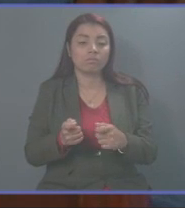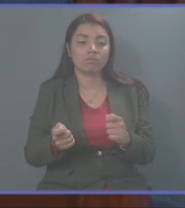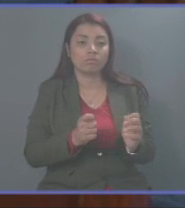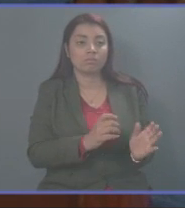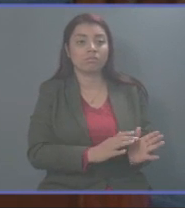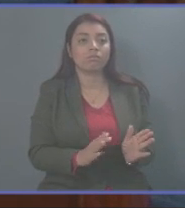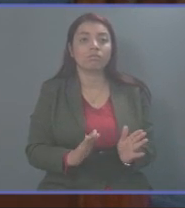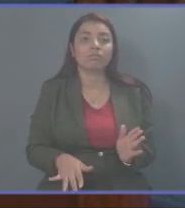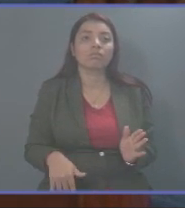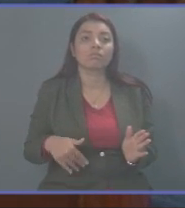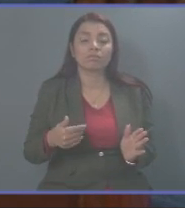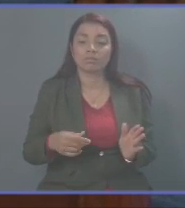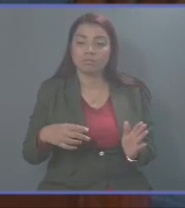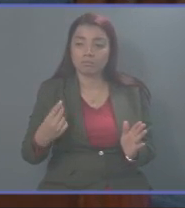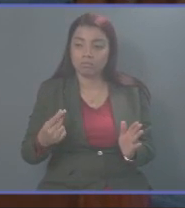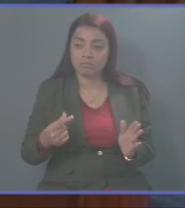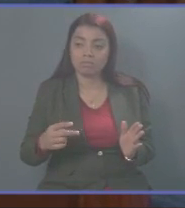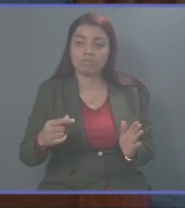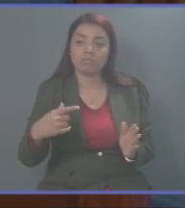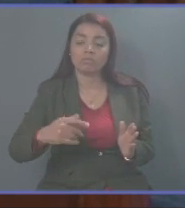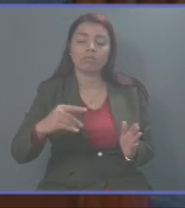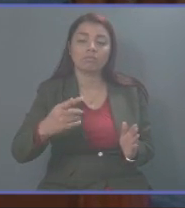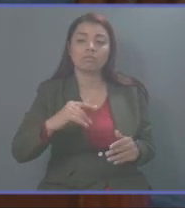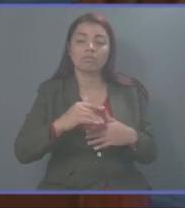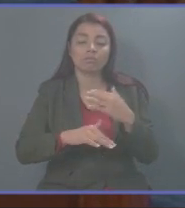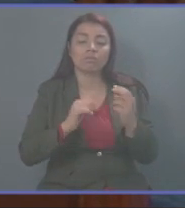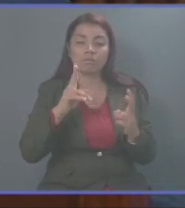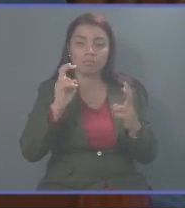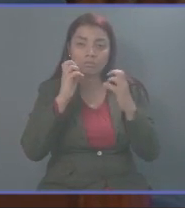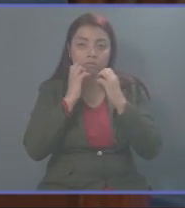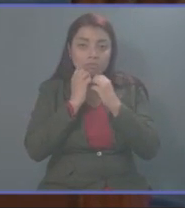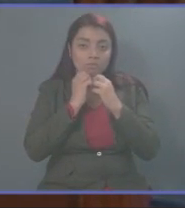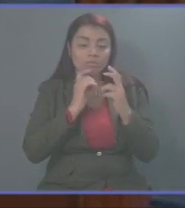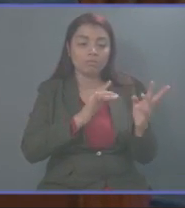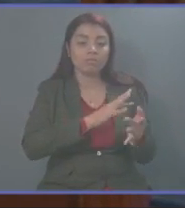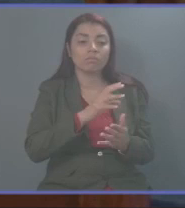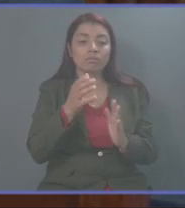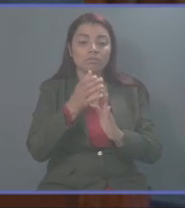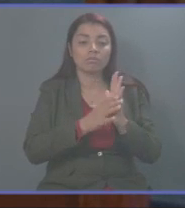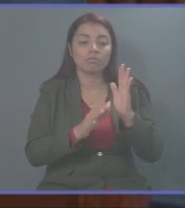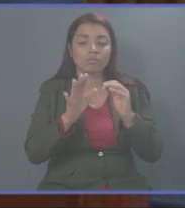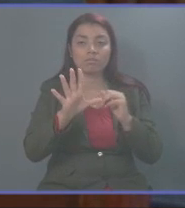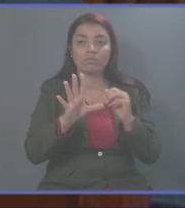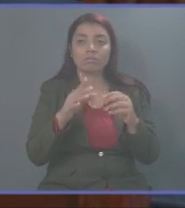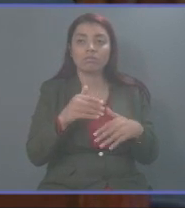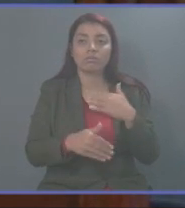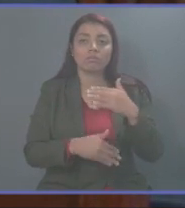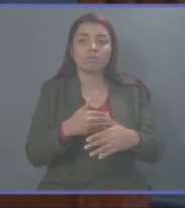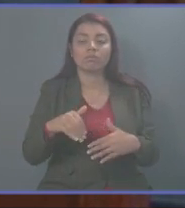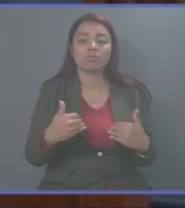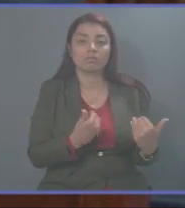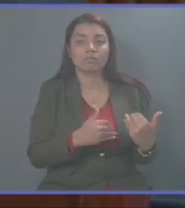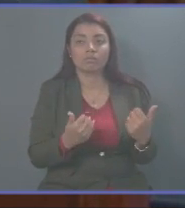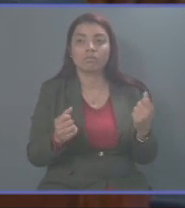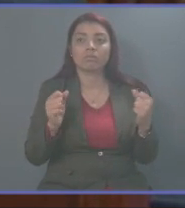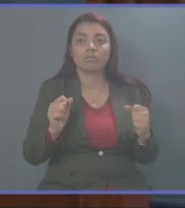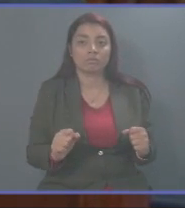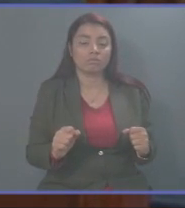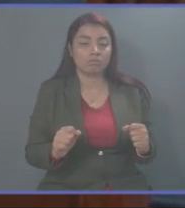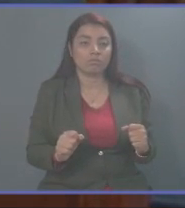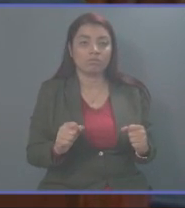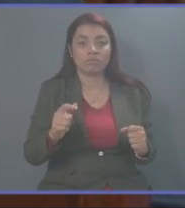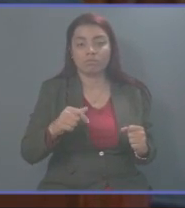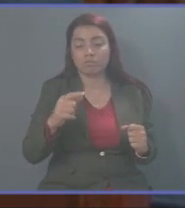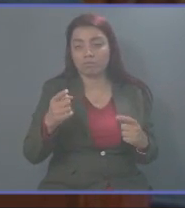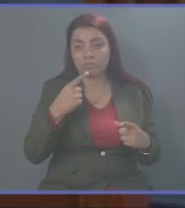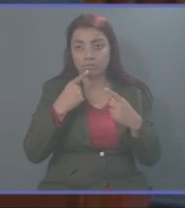permanentes para determinar la eficiencia real en el cuidado al medio ambiente. Capítulo 5. Instrumentos para la gestión de residuos. Diagnóstico